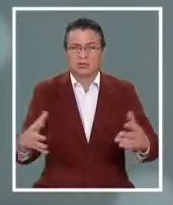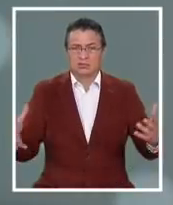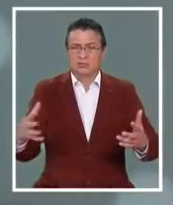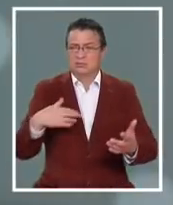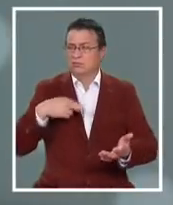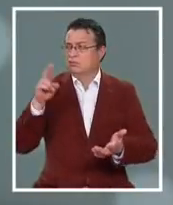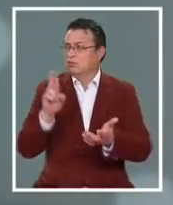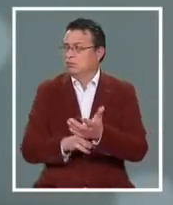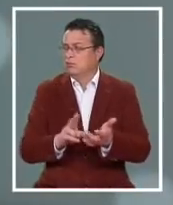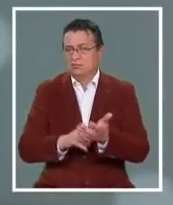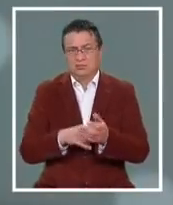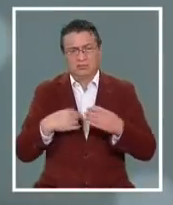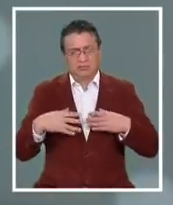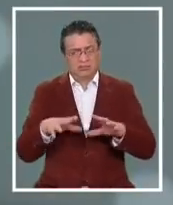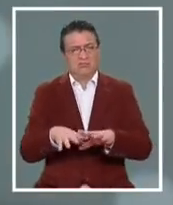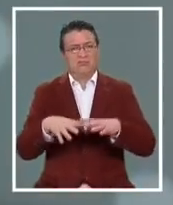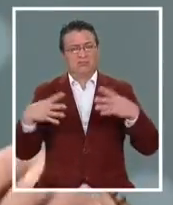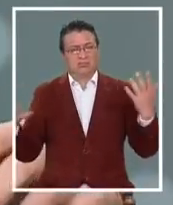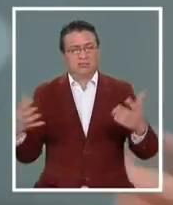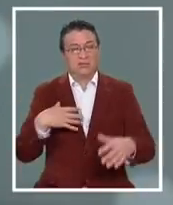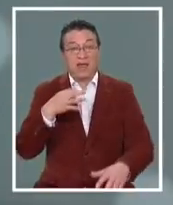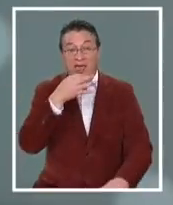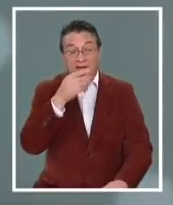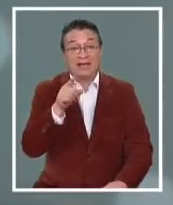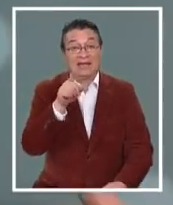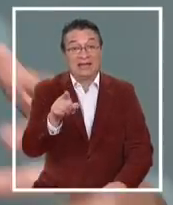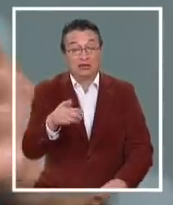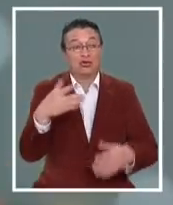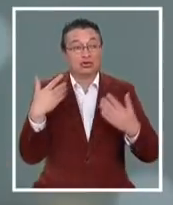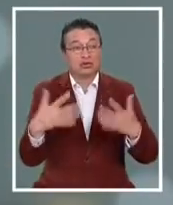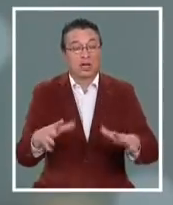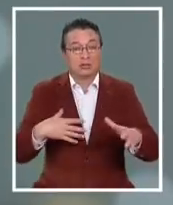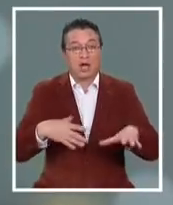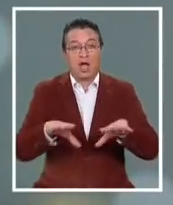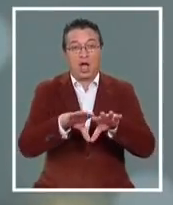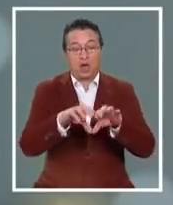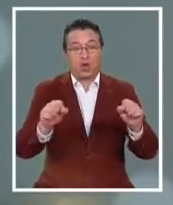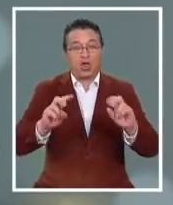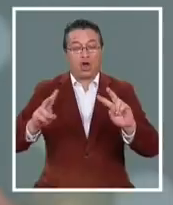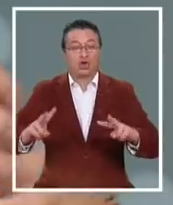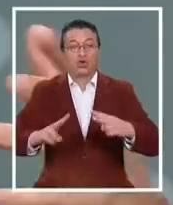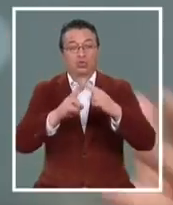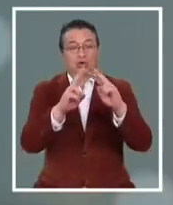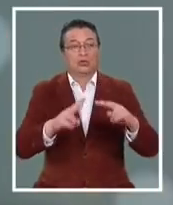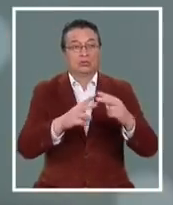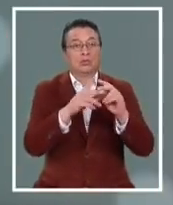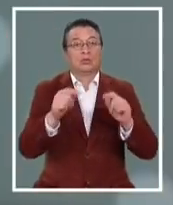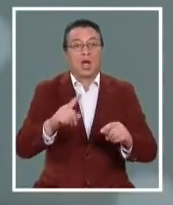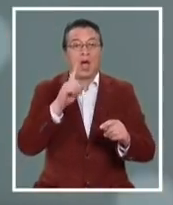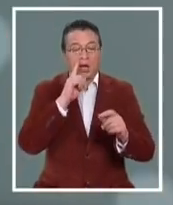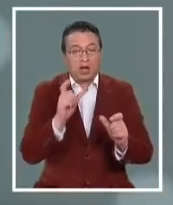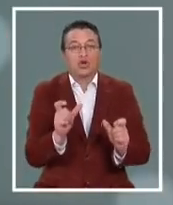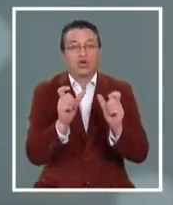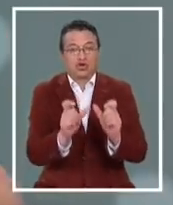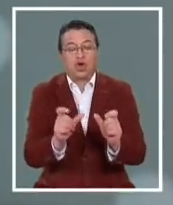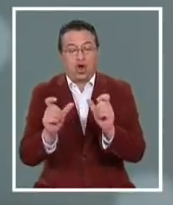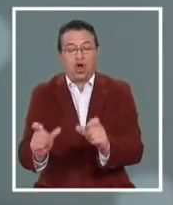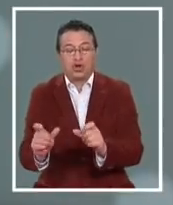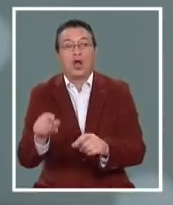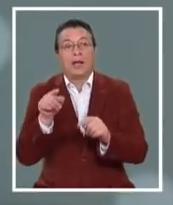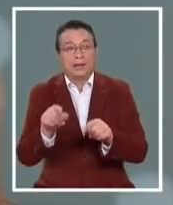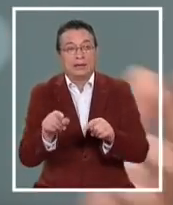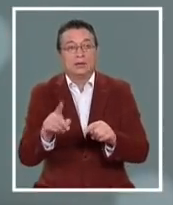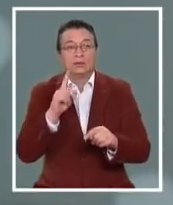totalmente inverosímil. Es de que ellos habían llegado a un acuerdo con los constructores para tener un cierto control de la pandemia y